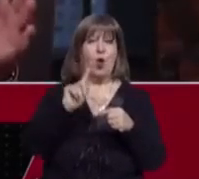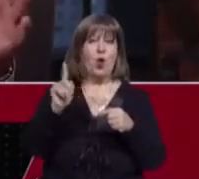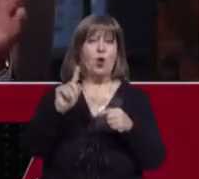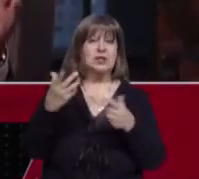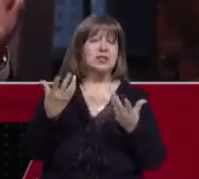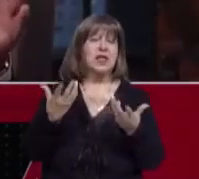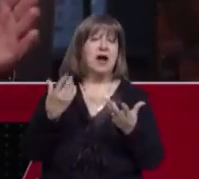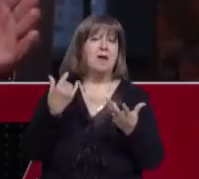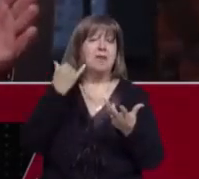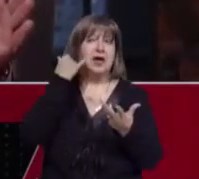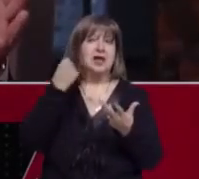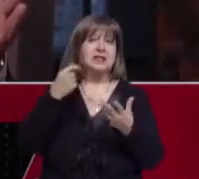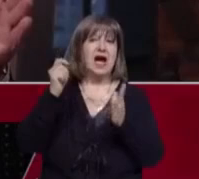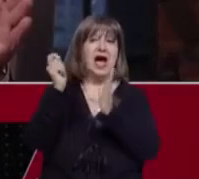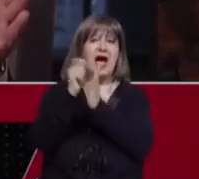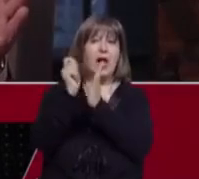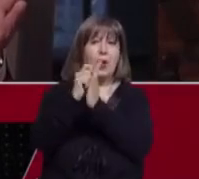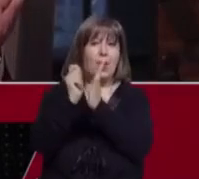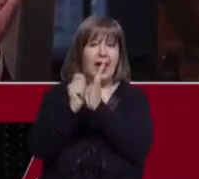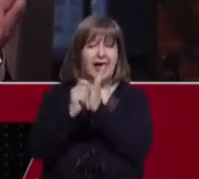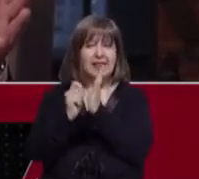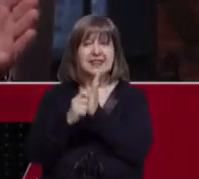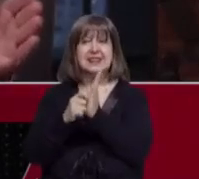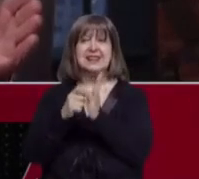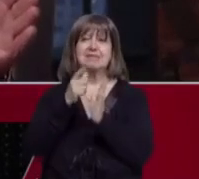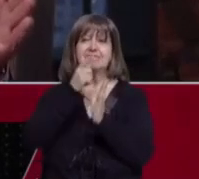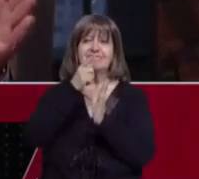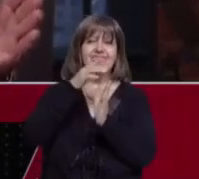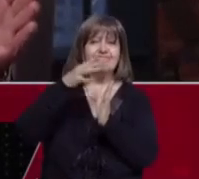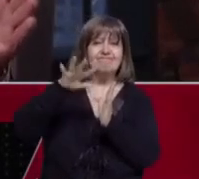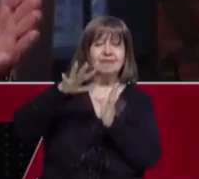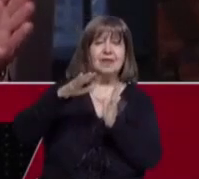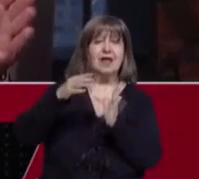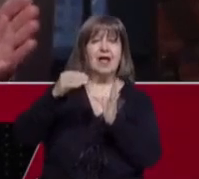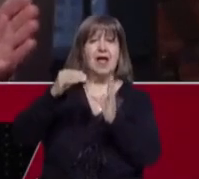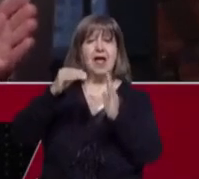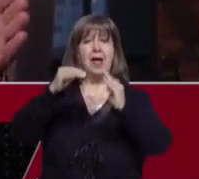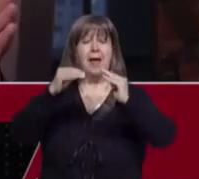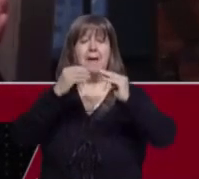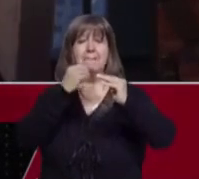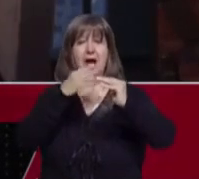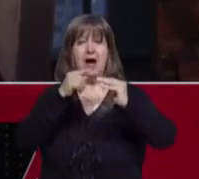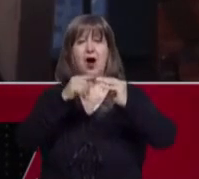que tiene en las encuestas, que lo están situando por debajo de Donald Trump.